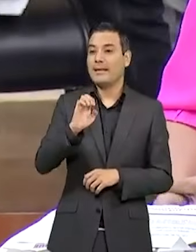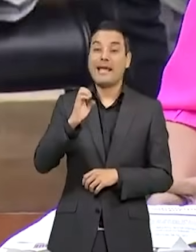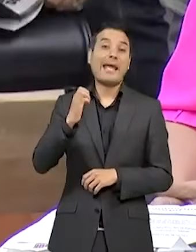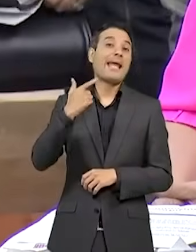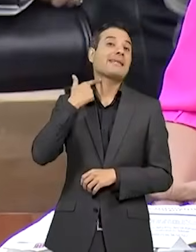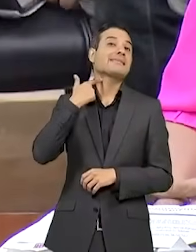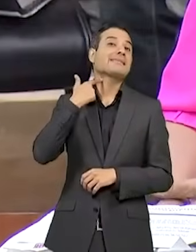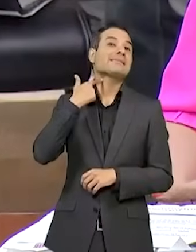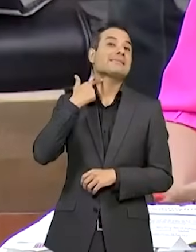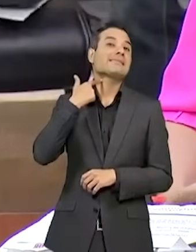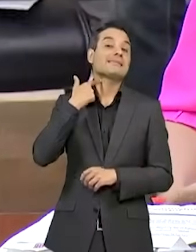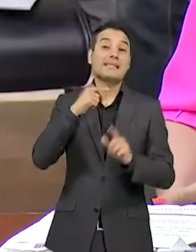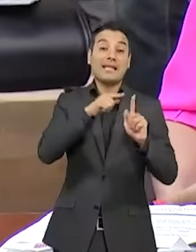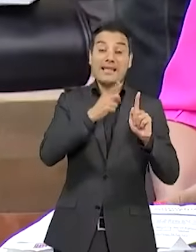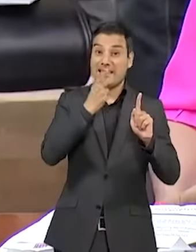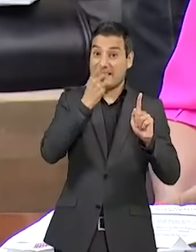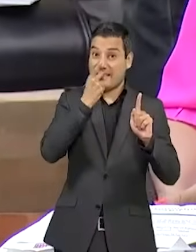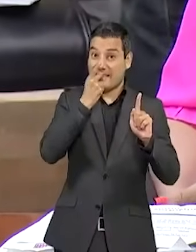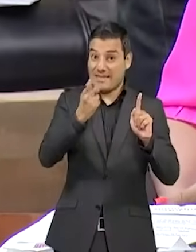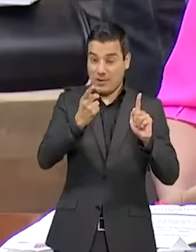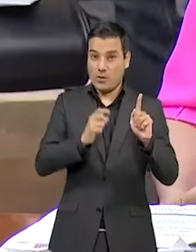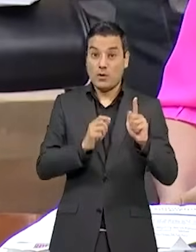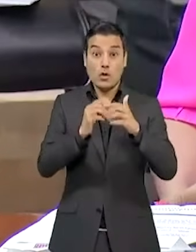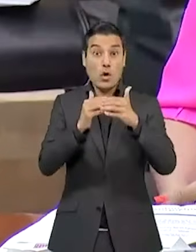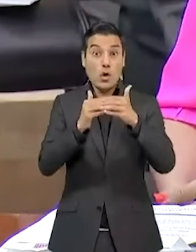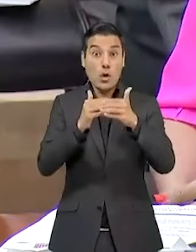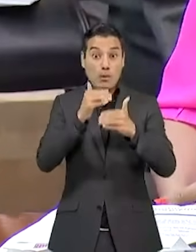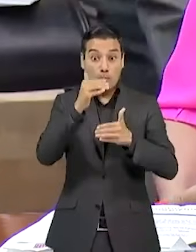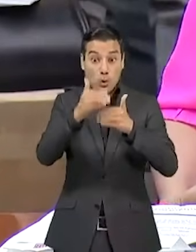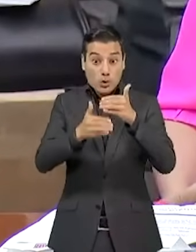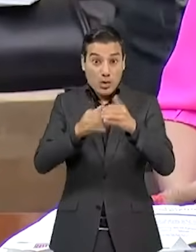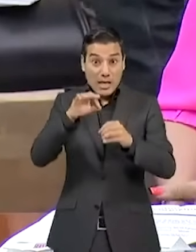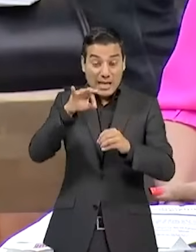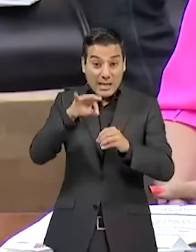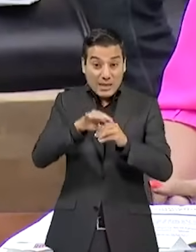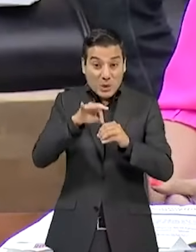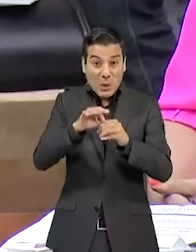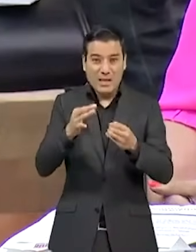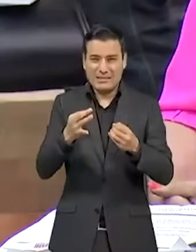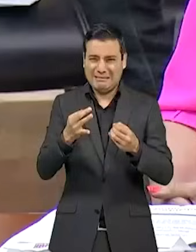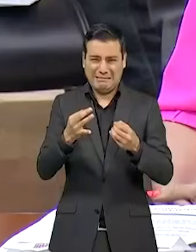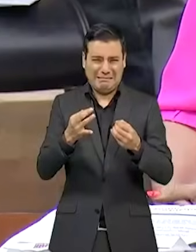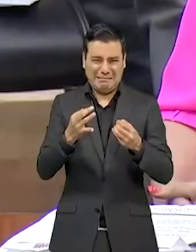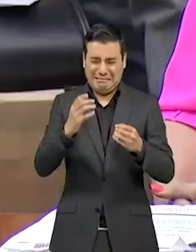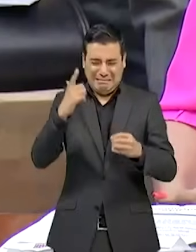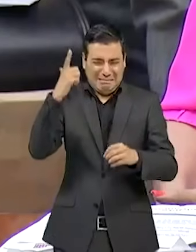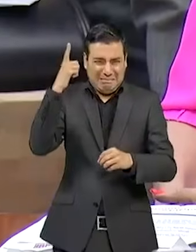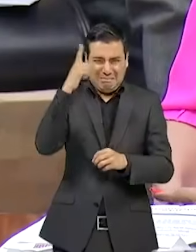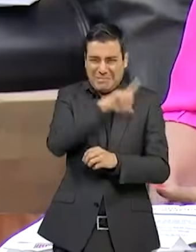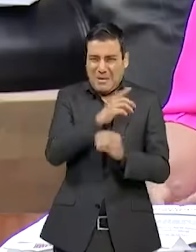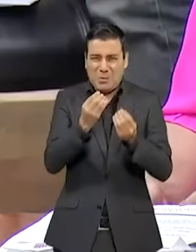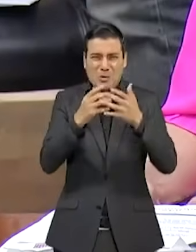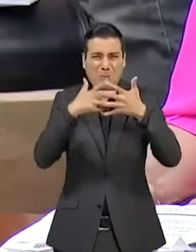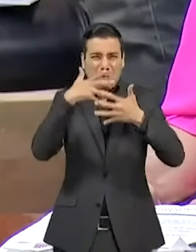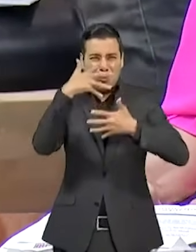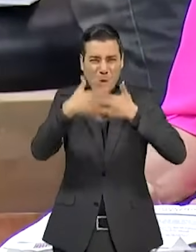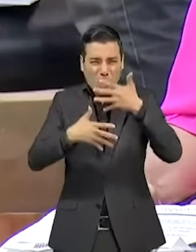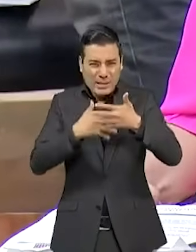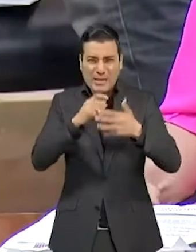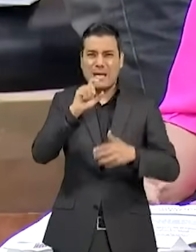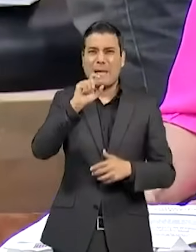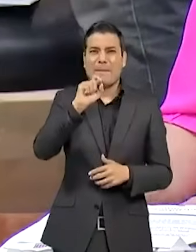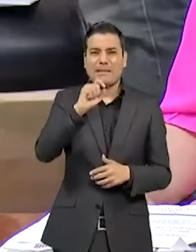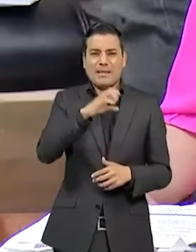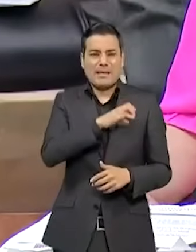acaba de declarar que el proceso electoral no va, que hay demasiada violencia, que 20 candidatos fueron